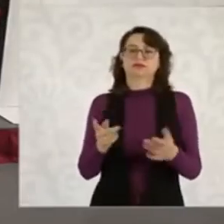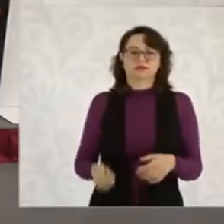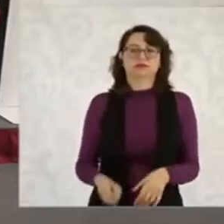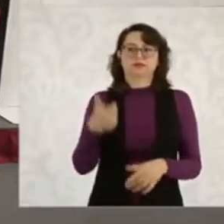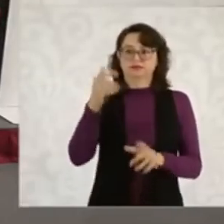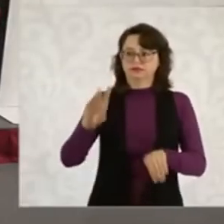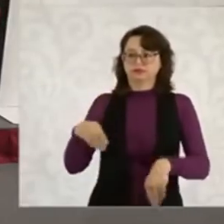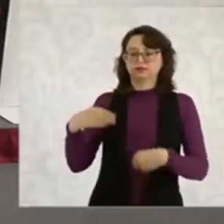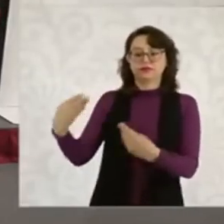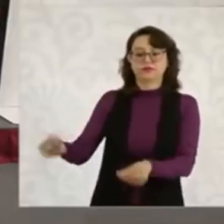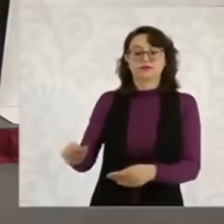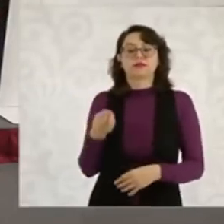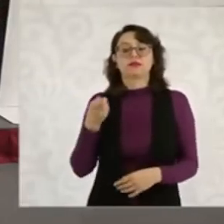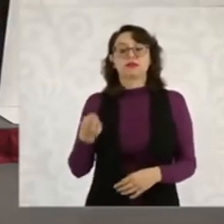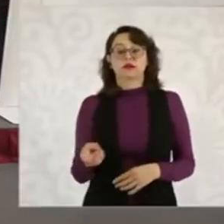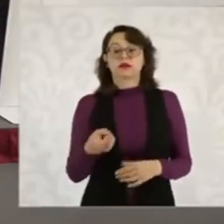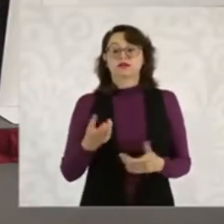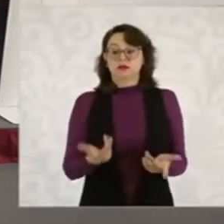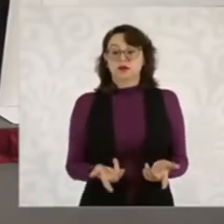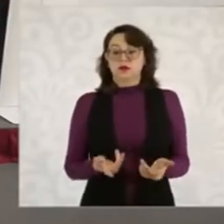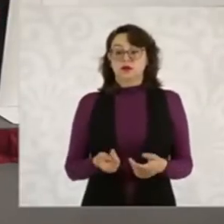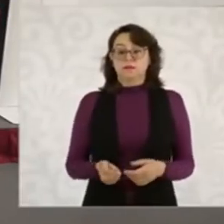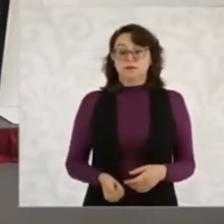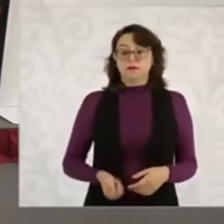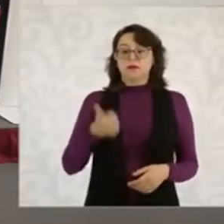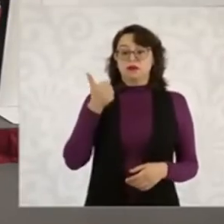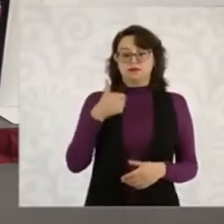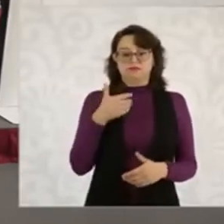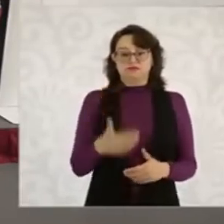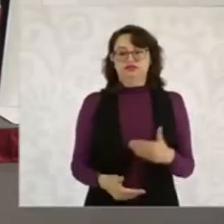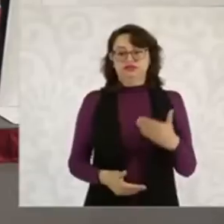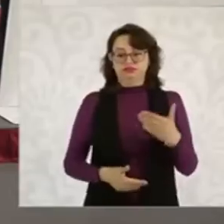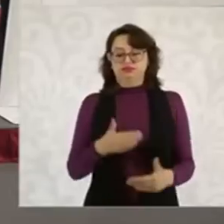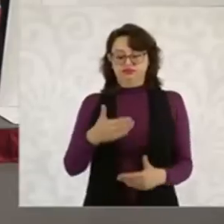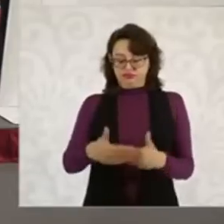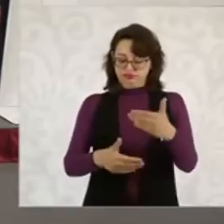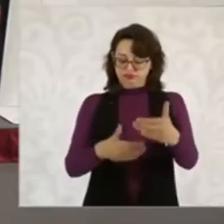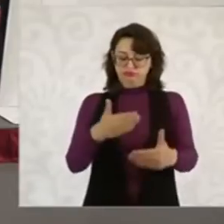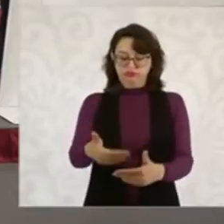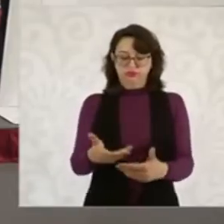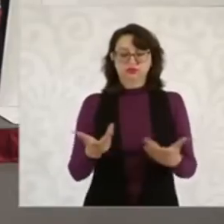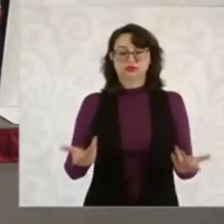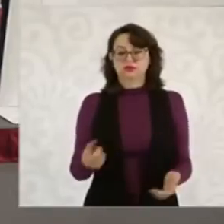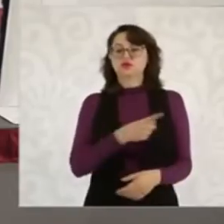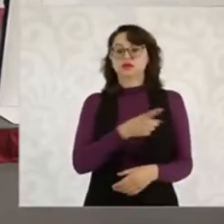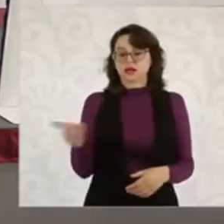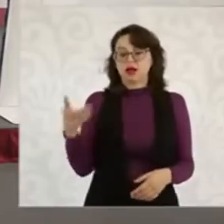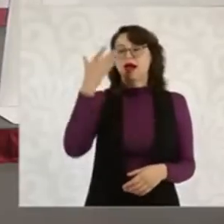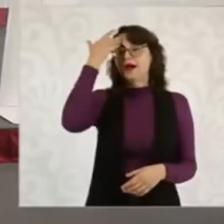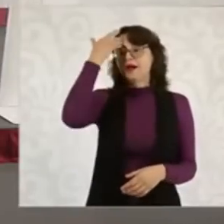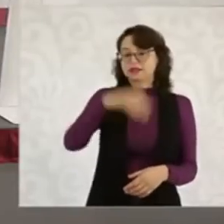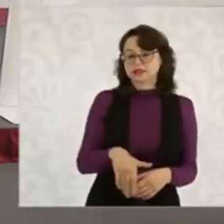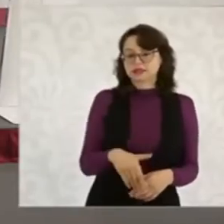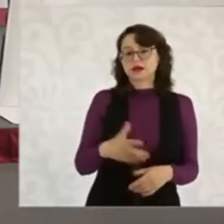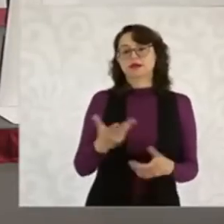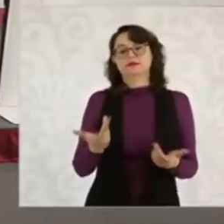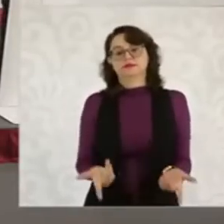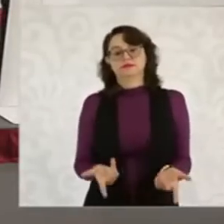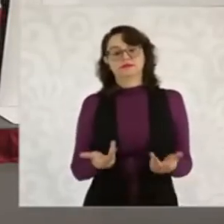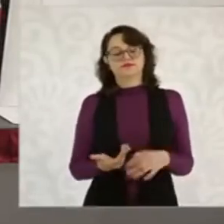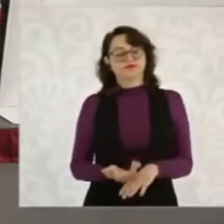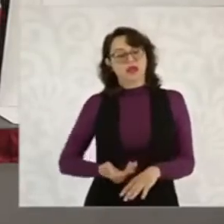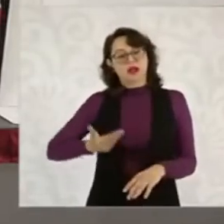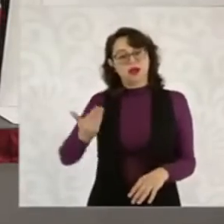es uno de los grandes avances de la reforma que justamente, pues anteriormente, como sabemos, por la relación que se establecía, pues